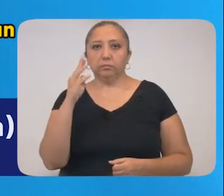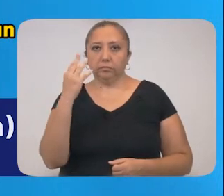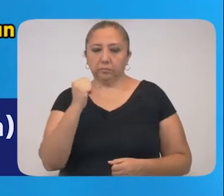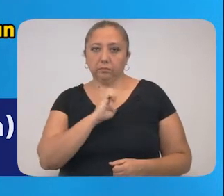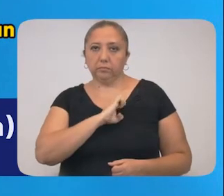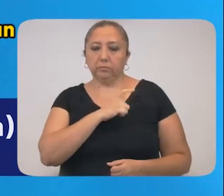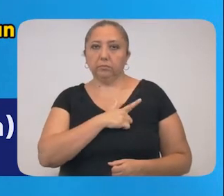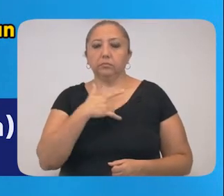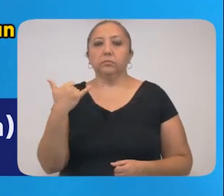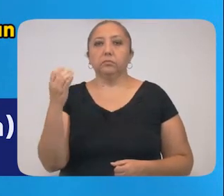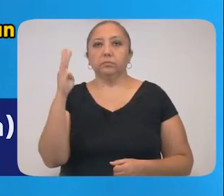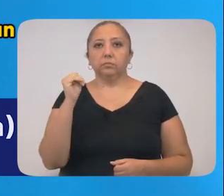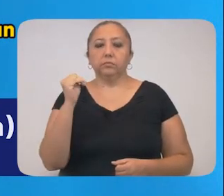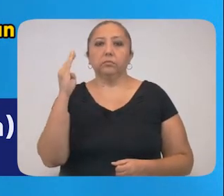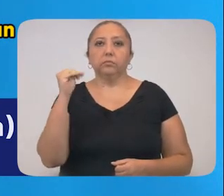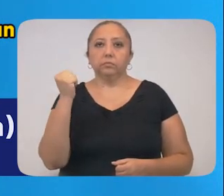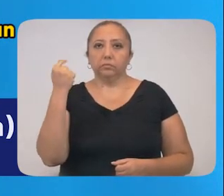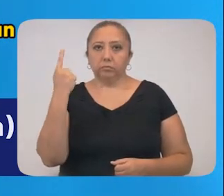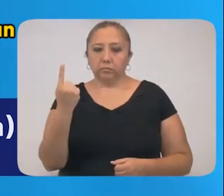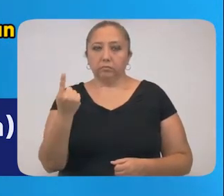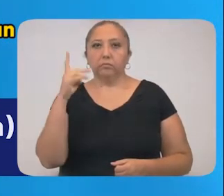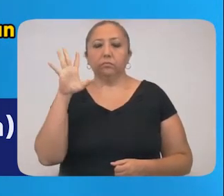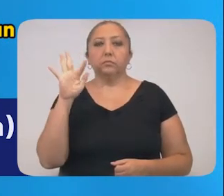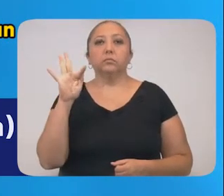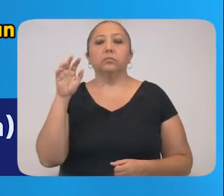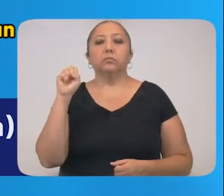9992-008489 en español y